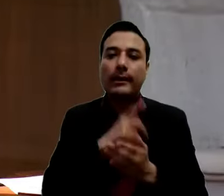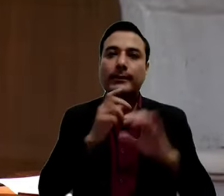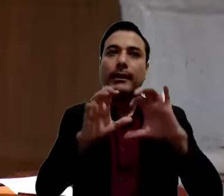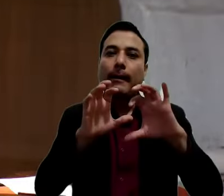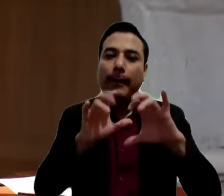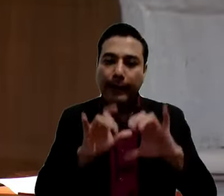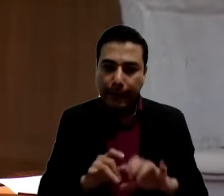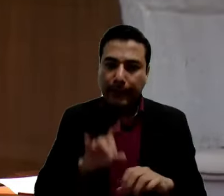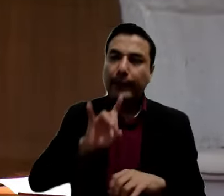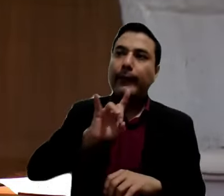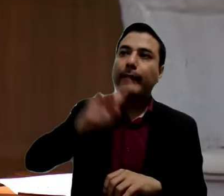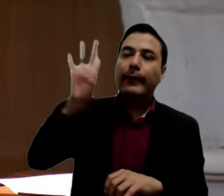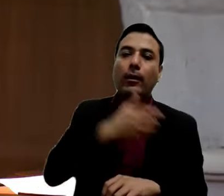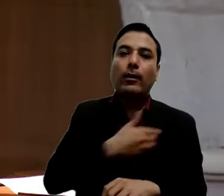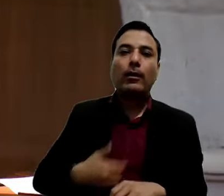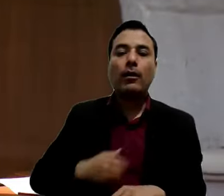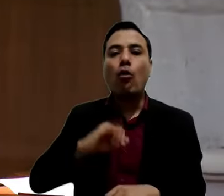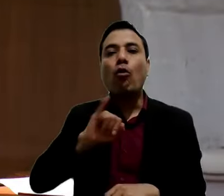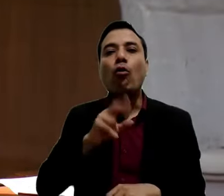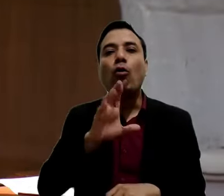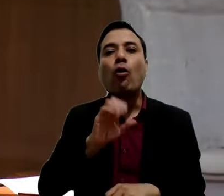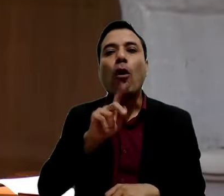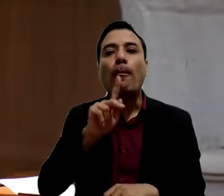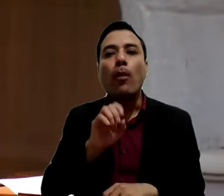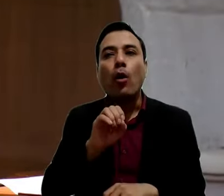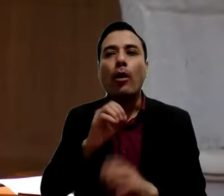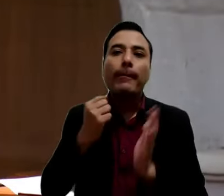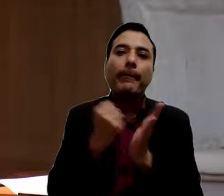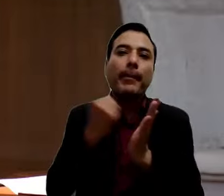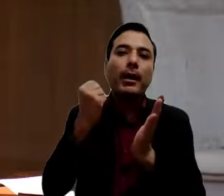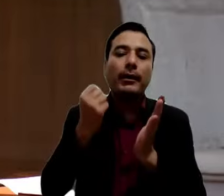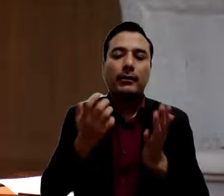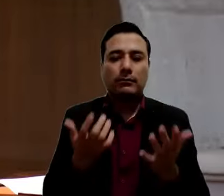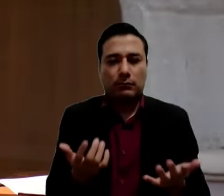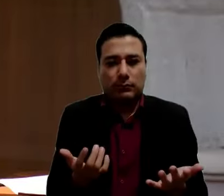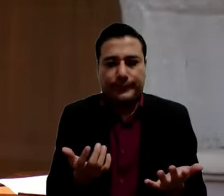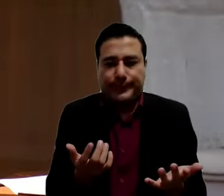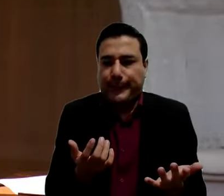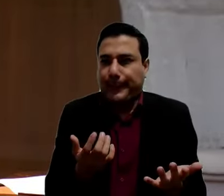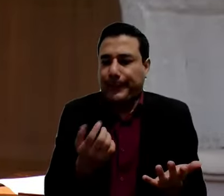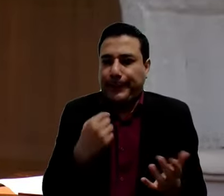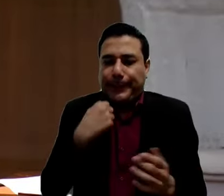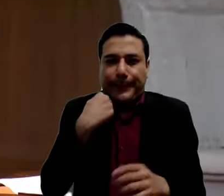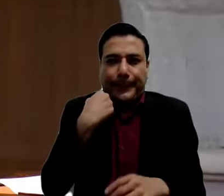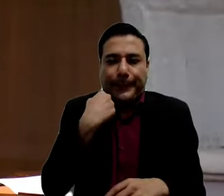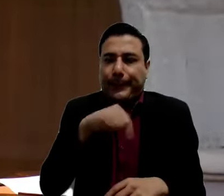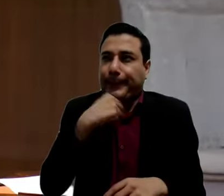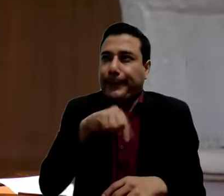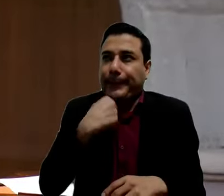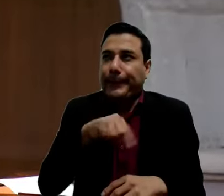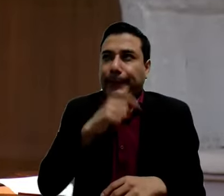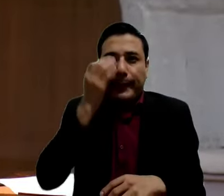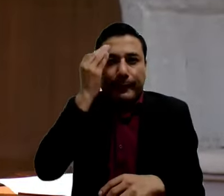al presidente de la jucopo para su autorización no les parece esto una aberración